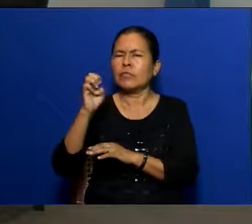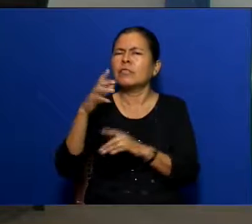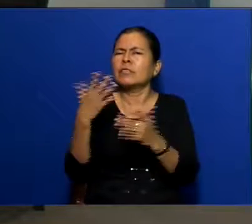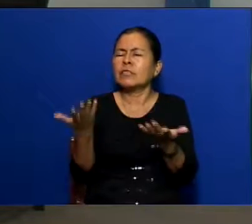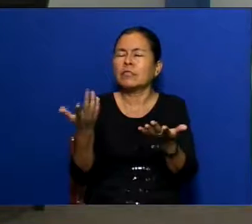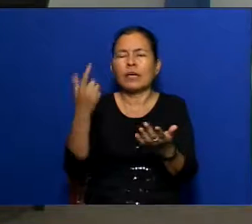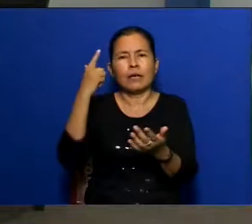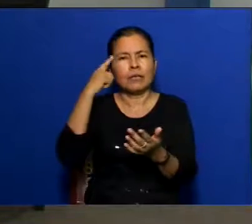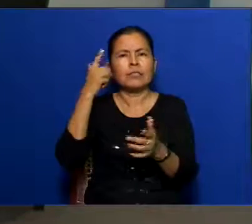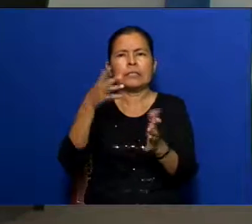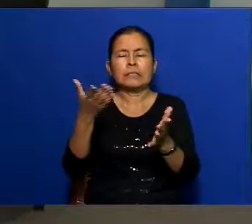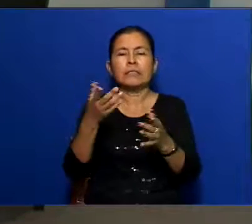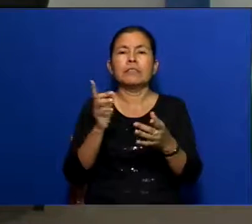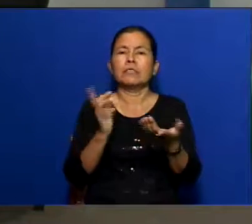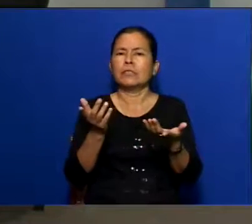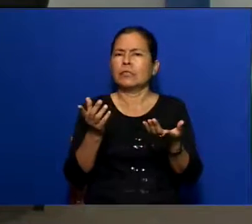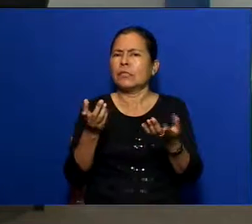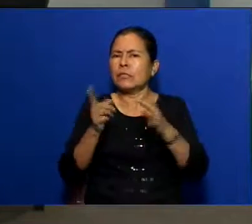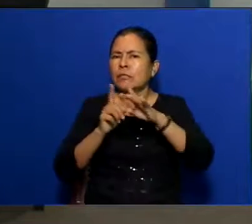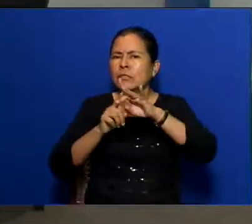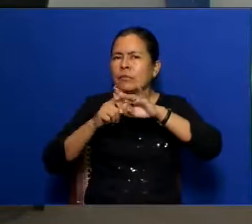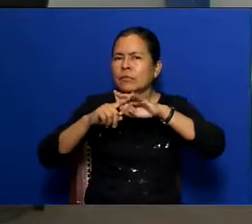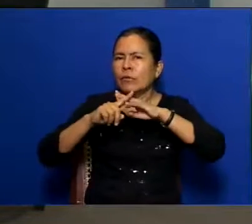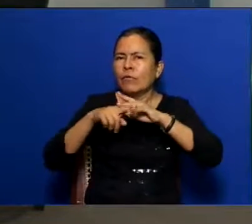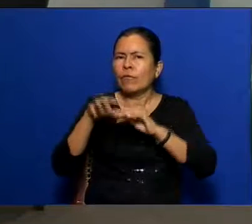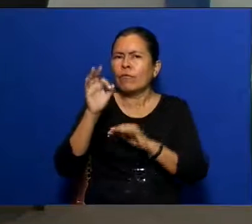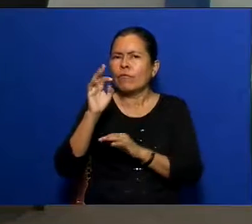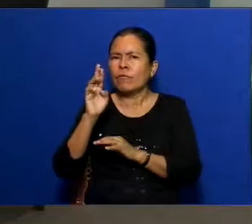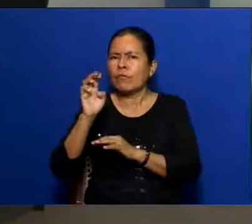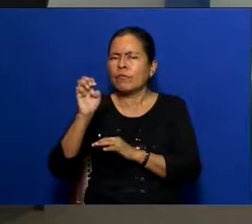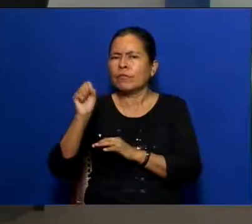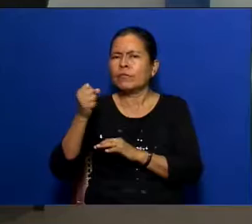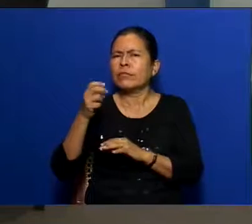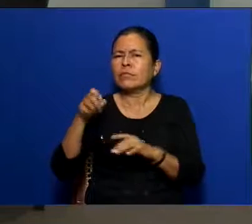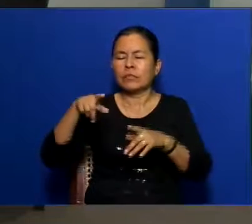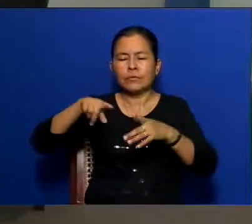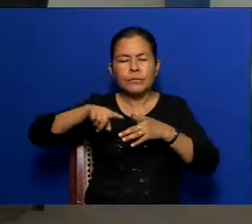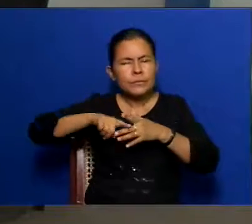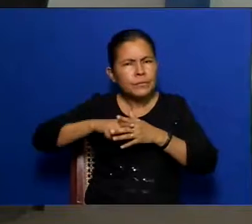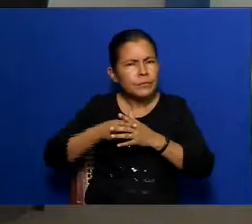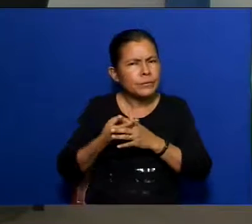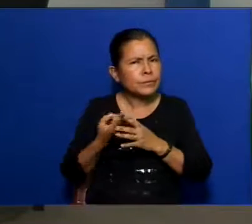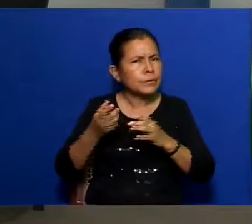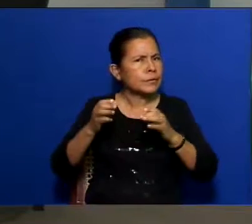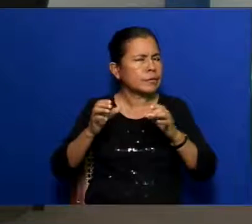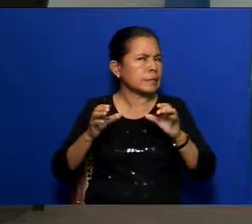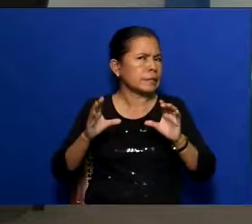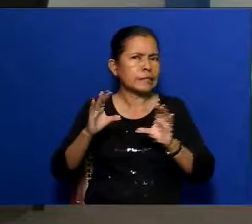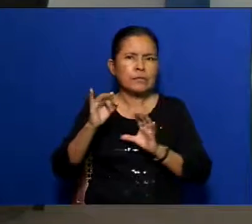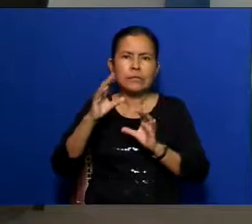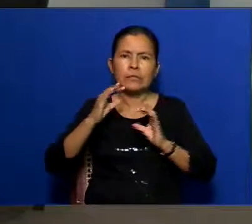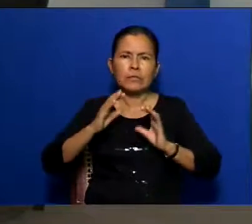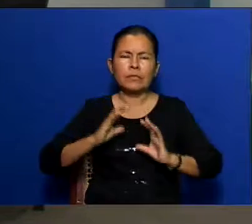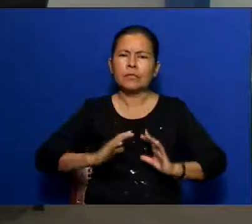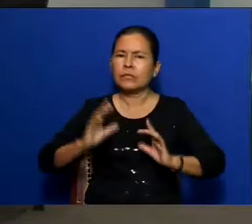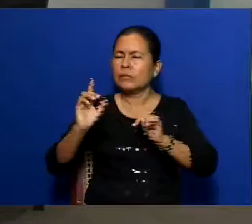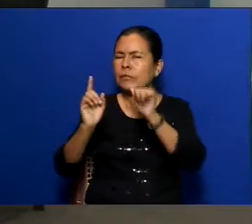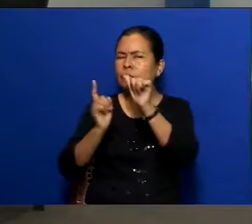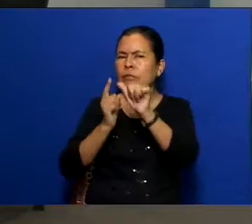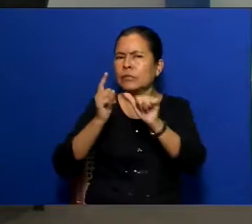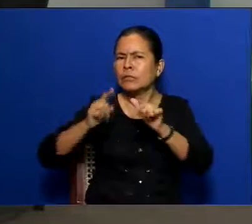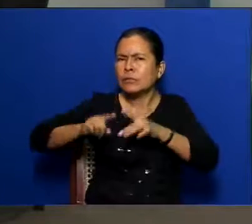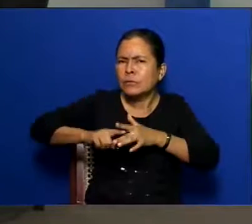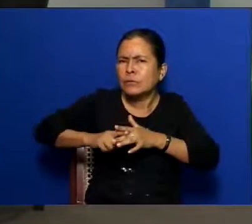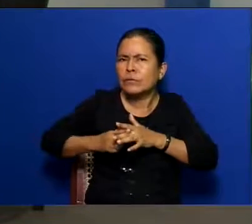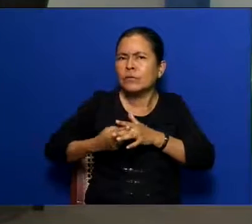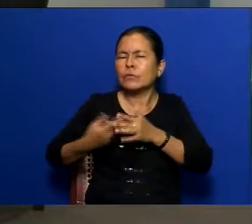es una ciencia de aplicación reciente en Nicaragua, en investigación de los delitos. Y